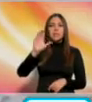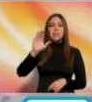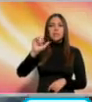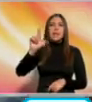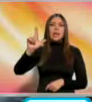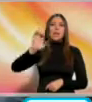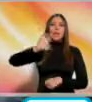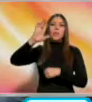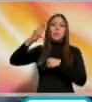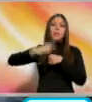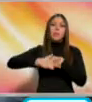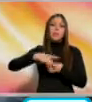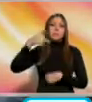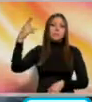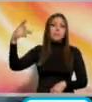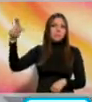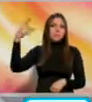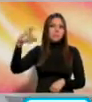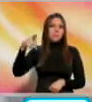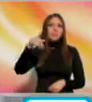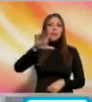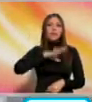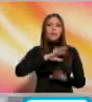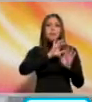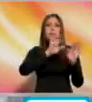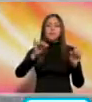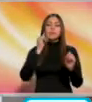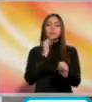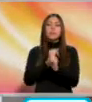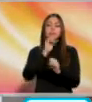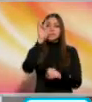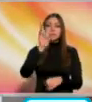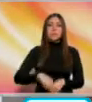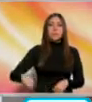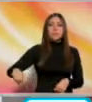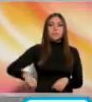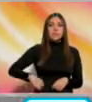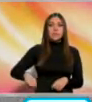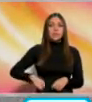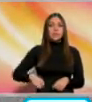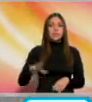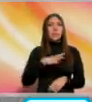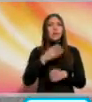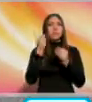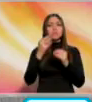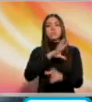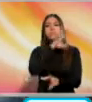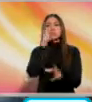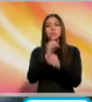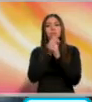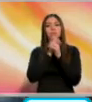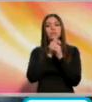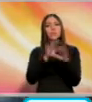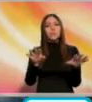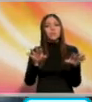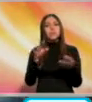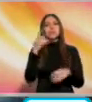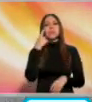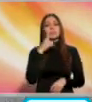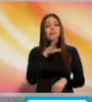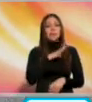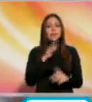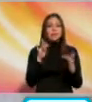Europea, Sí. que bueno, tiene un sitio también muy interesante y sobre todo lleno también de información que conecta